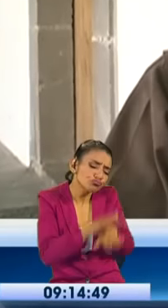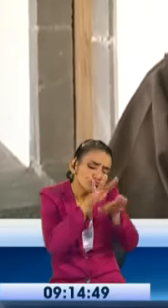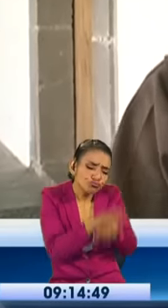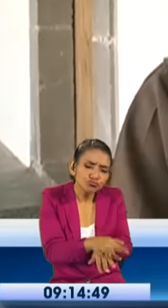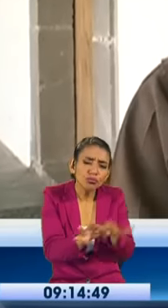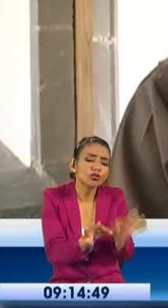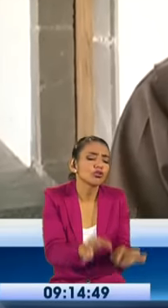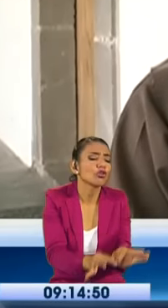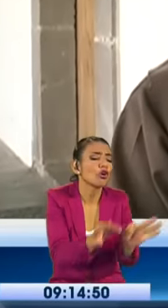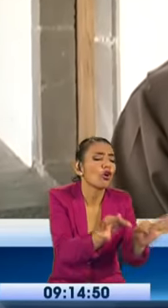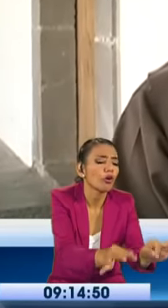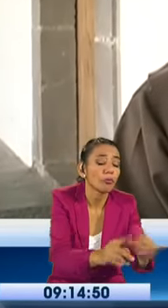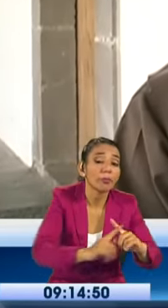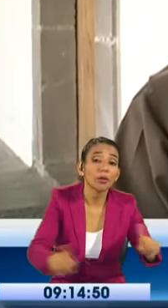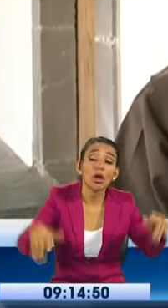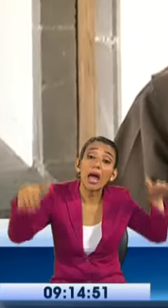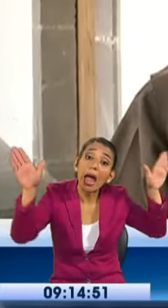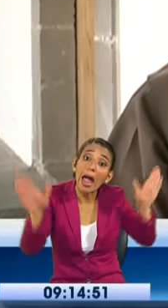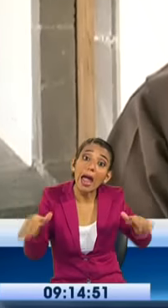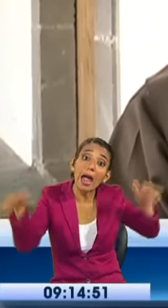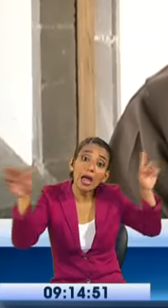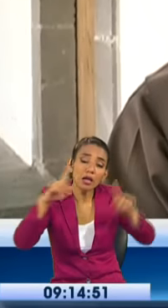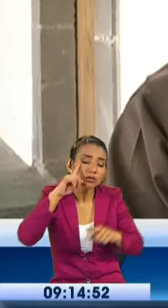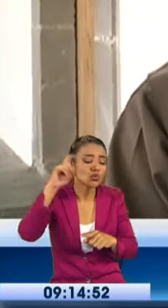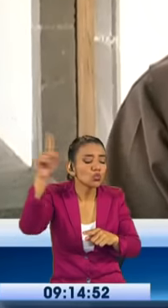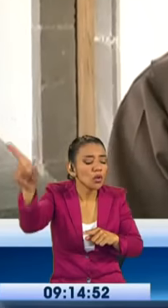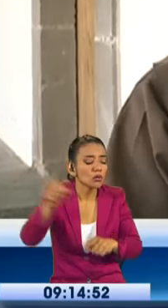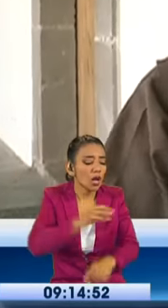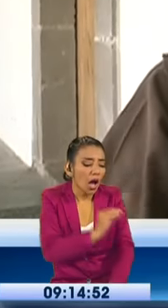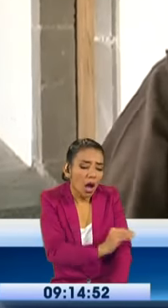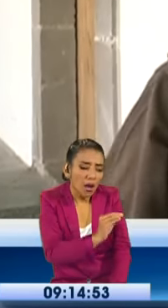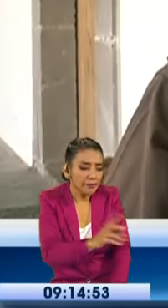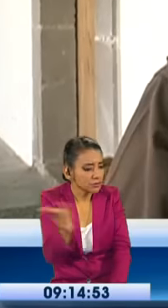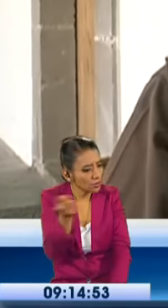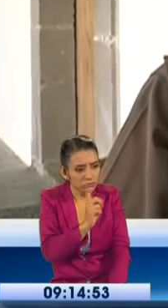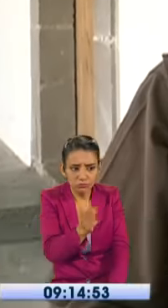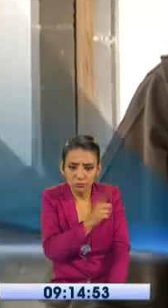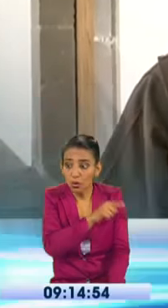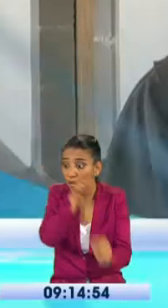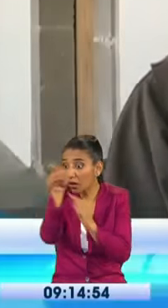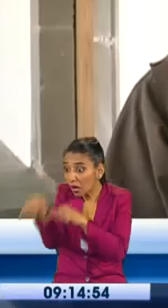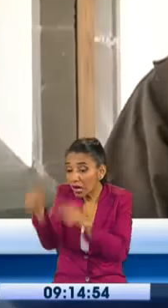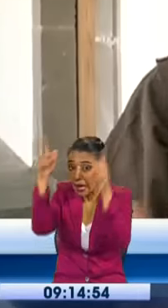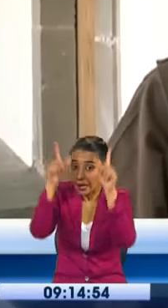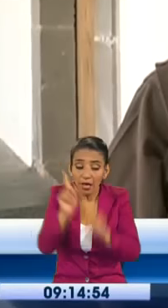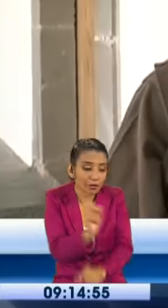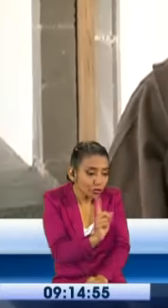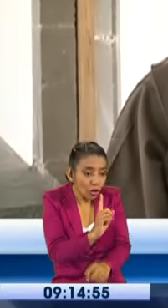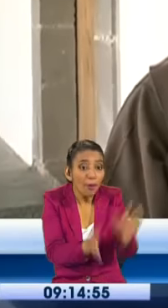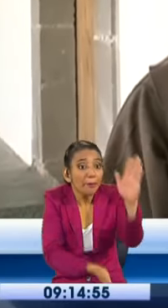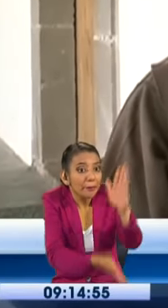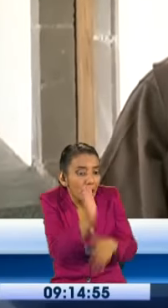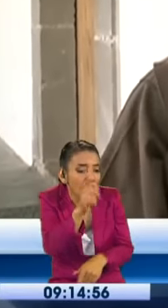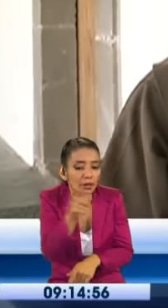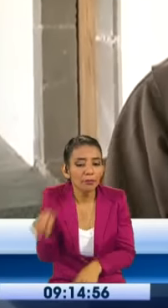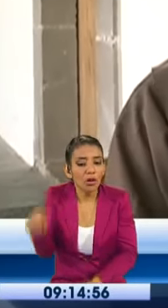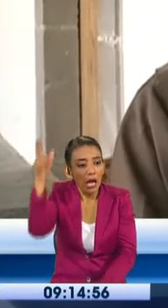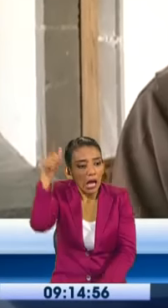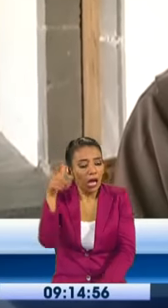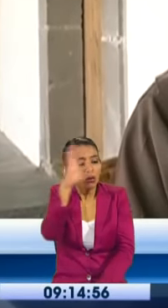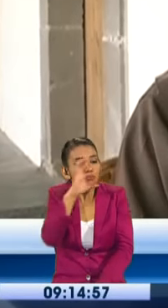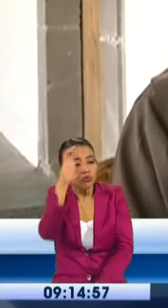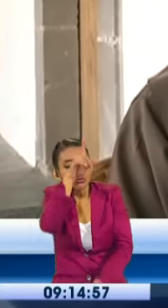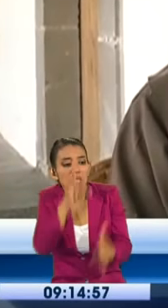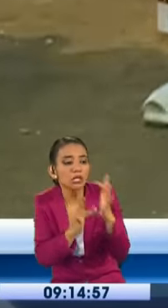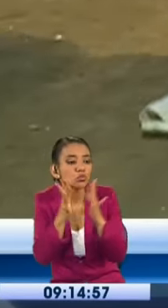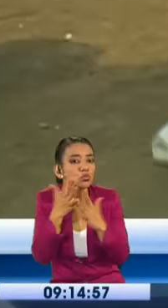en sueños el ángel del Señor se les revela, como se lo reveló José, que no regresen a Herodes porque Herodes está buscando al niño